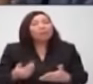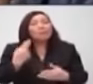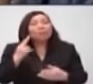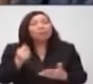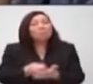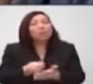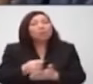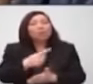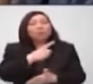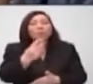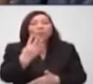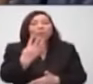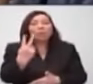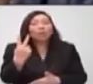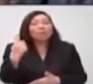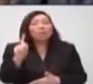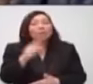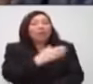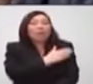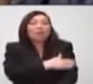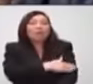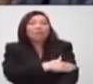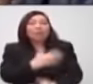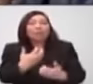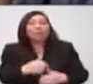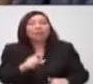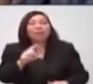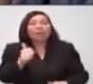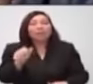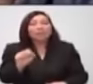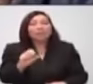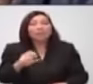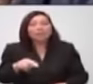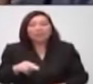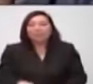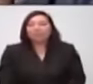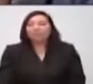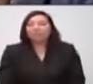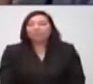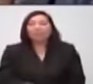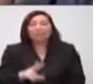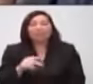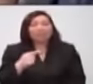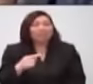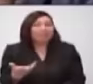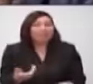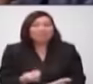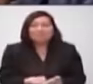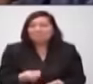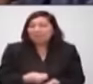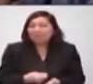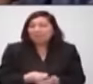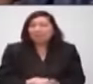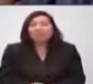reconocer el pago de 142 millones a favor de la empresa Lansac, el cual elevó pues el costo del peaje.